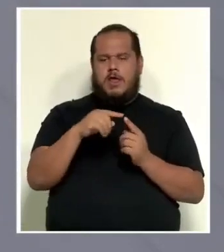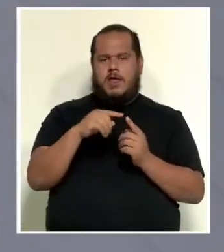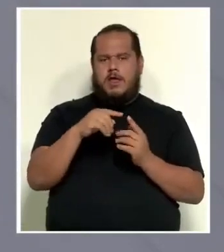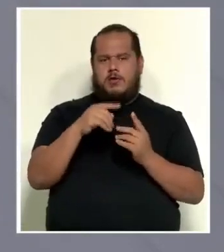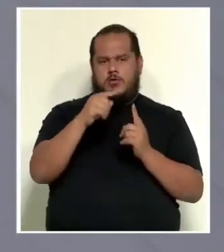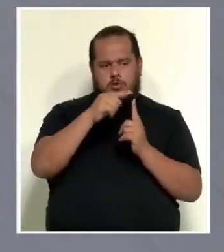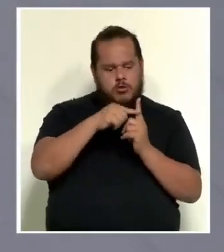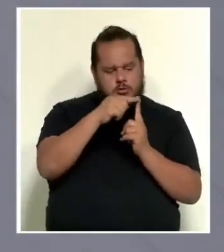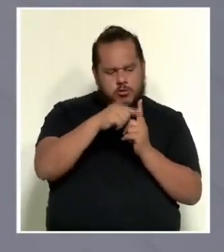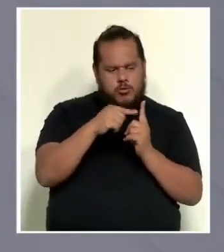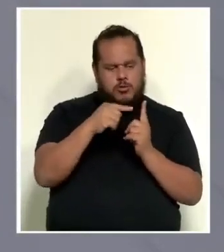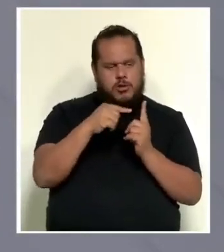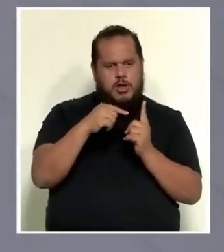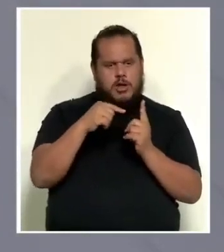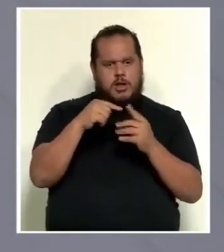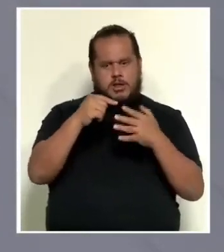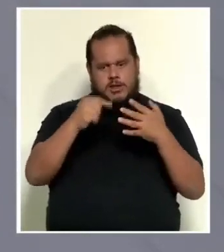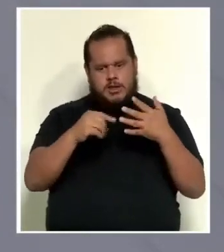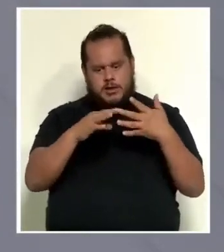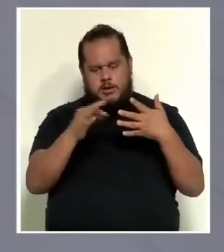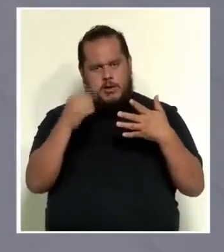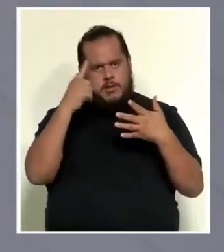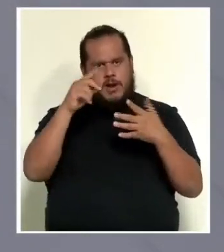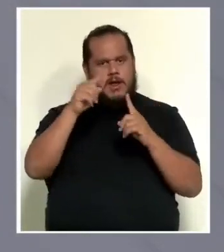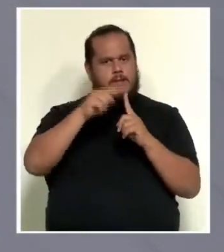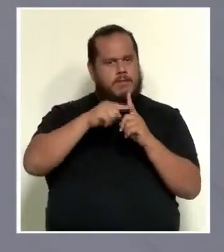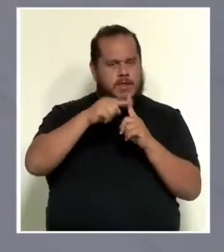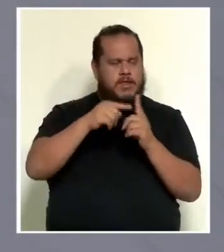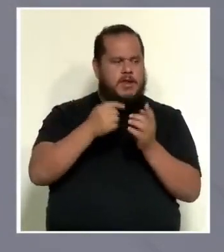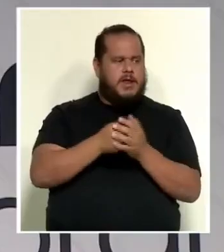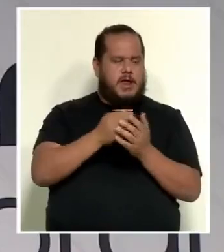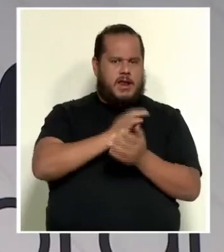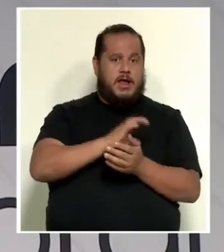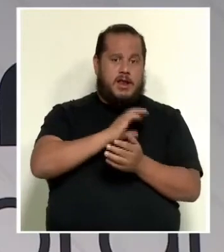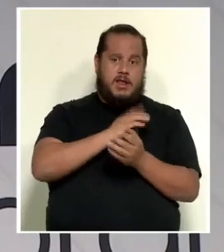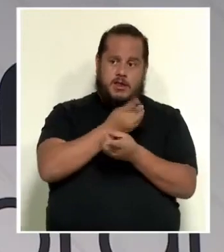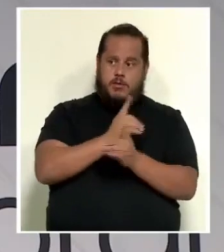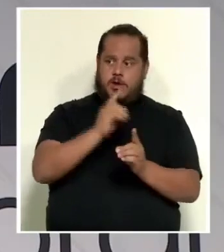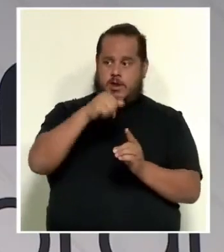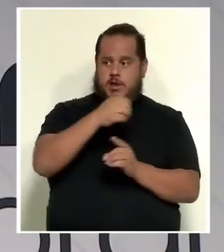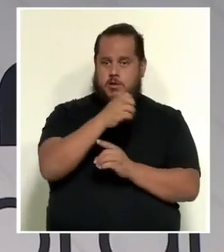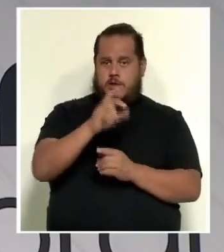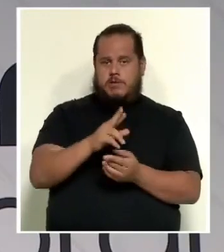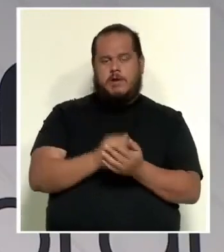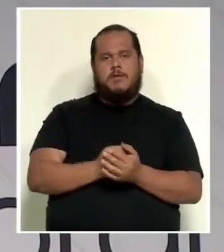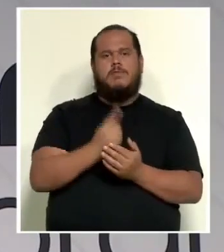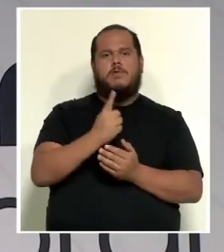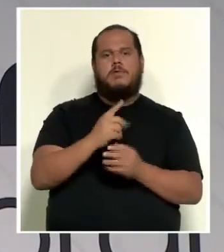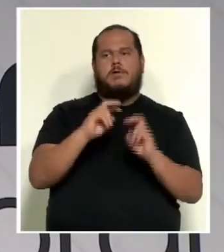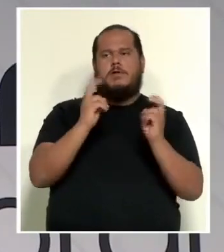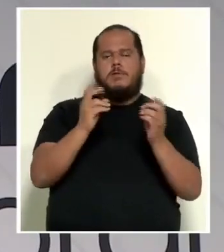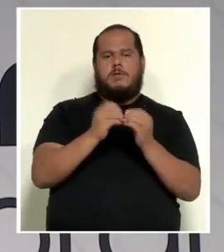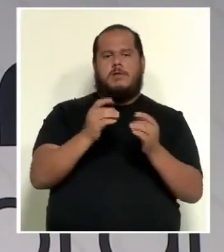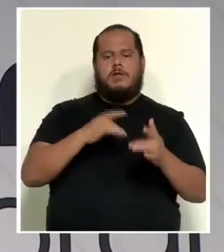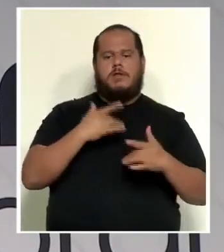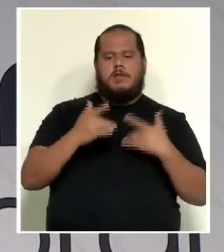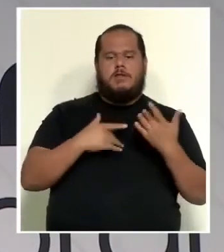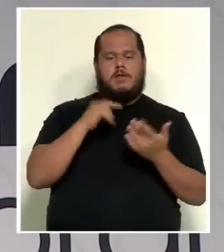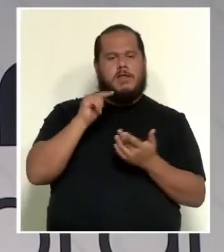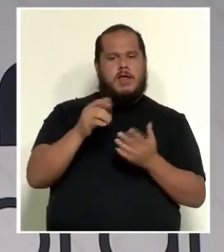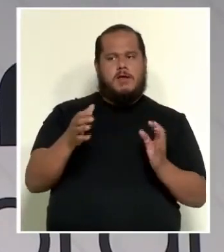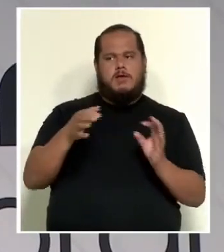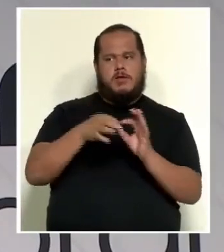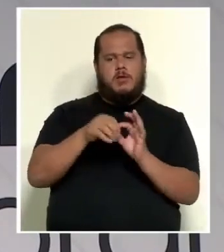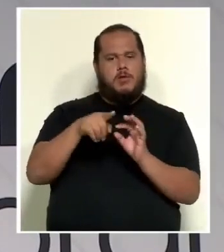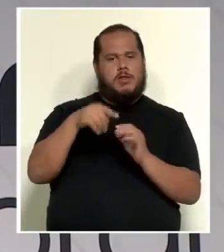se utilizan para medir la calidad de la democracia en Costa Rica. Bueno, por ejemplo, uno de los temas más sensibles ahí, relacionado